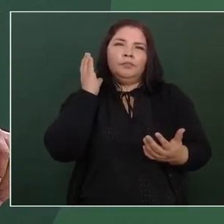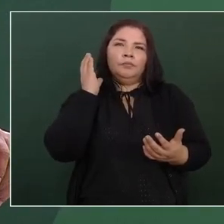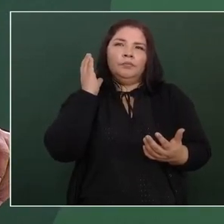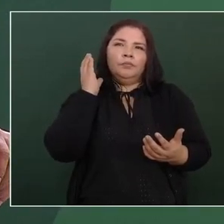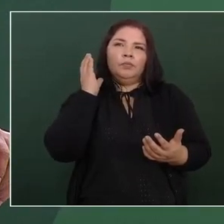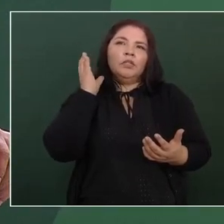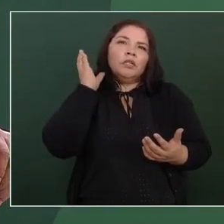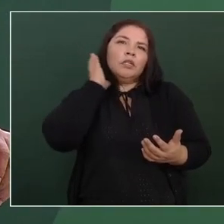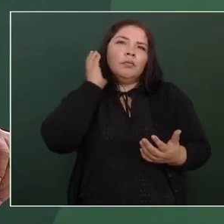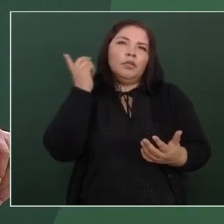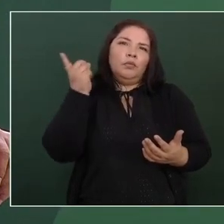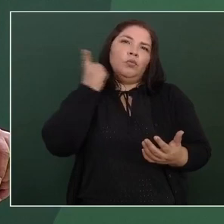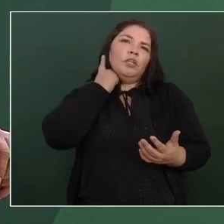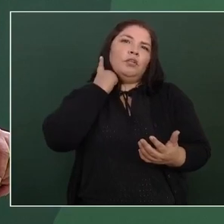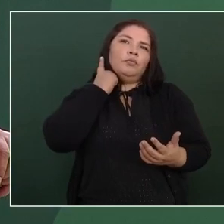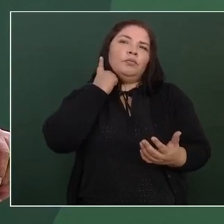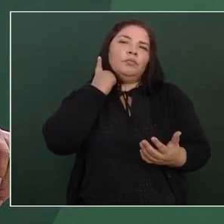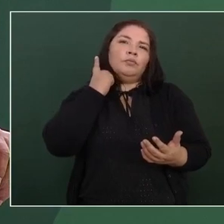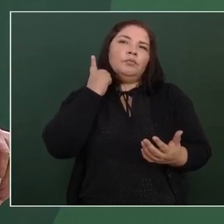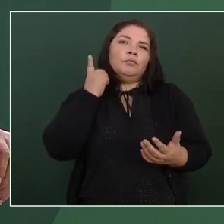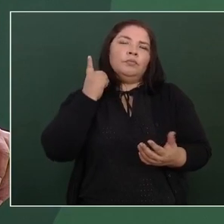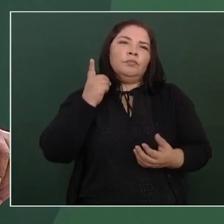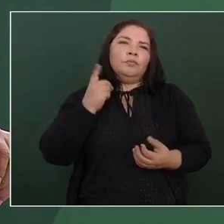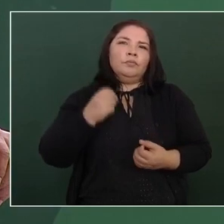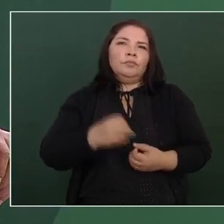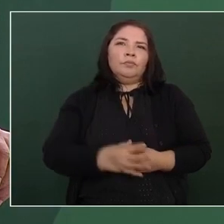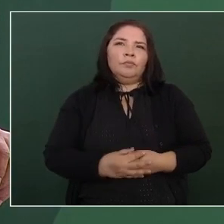en la Cámara de Diputados.